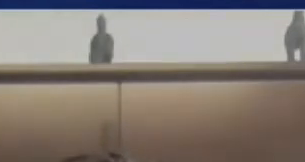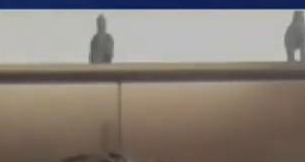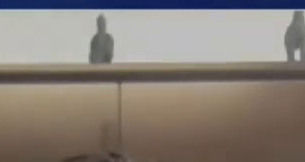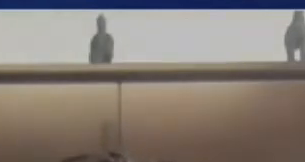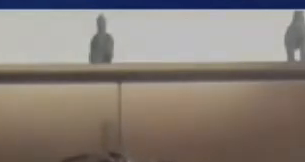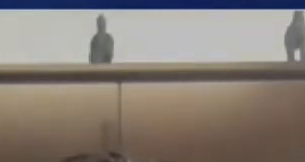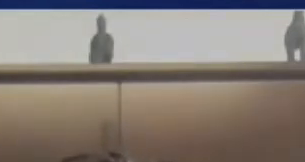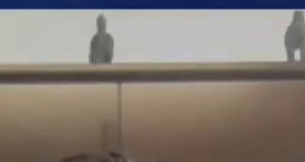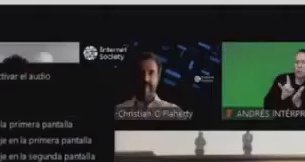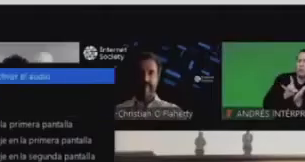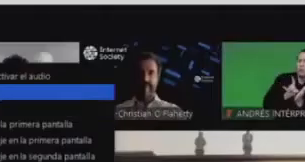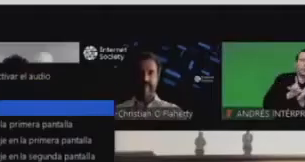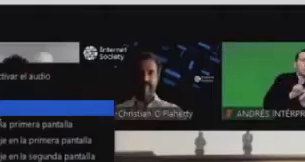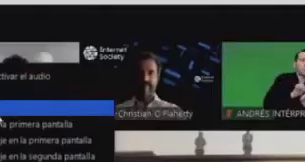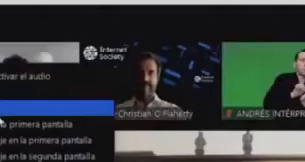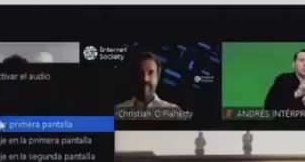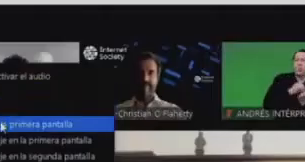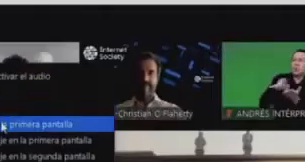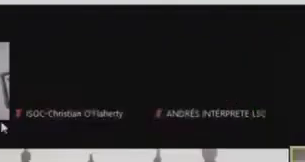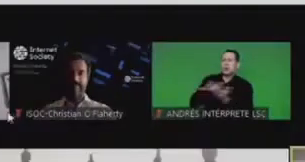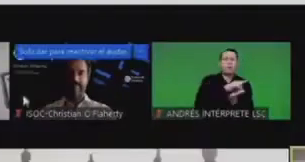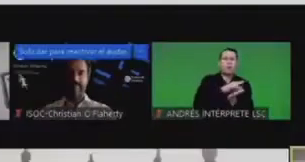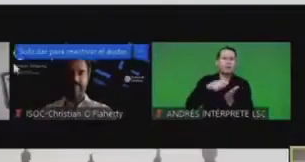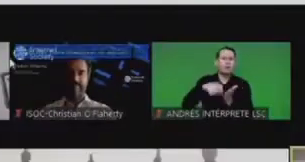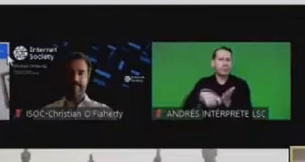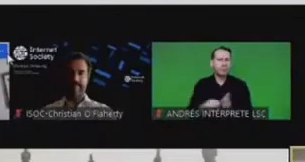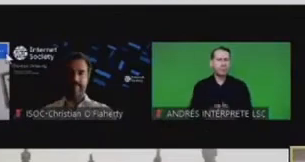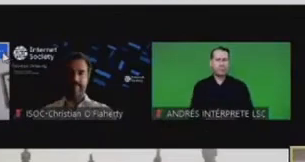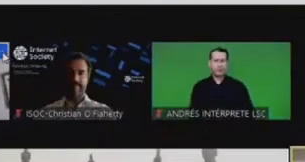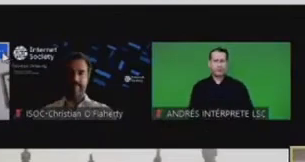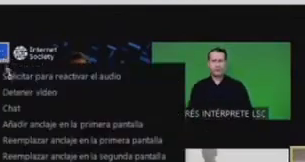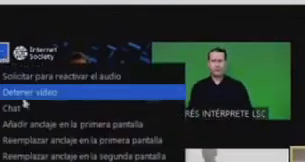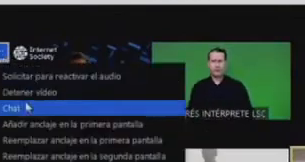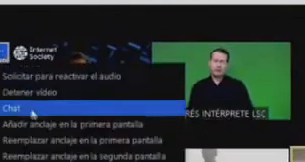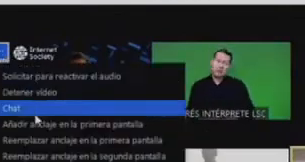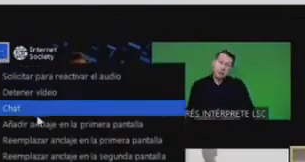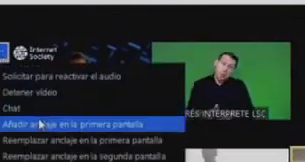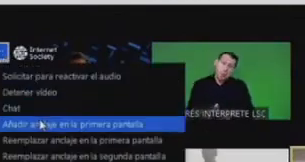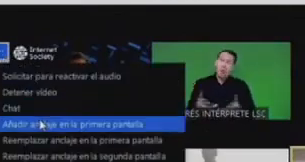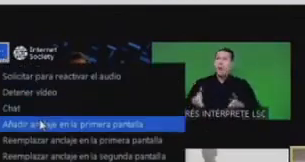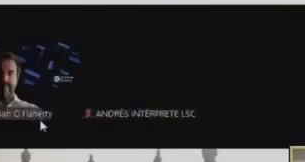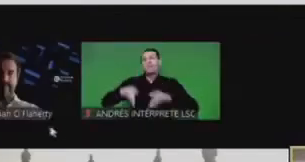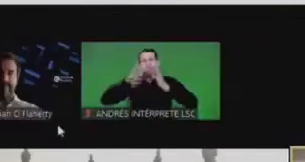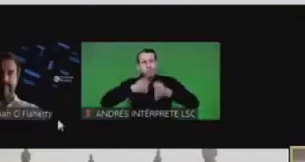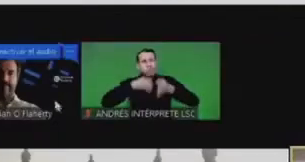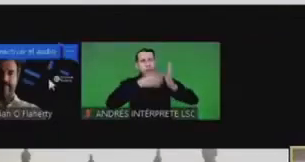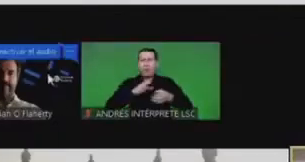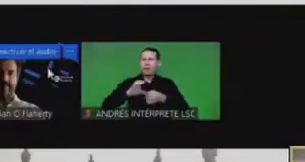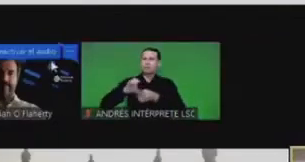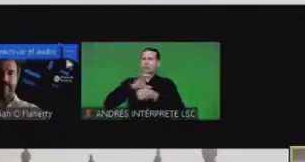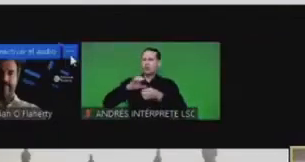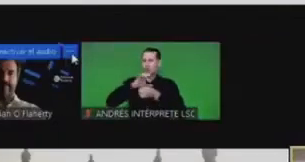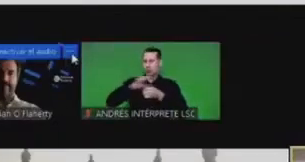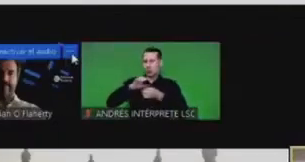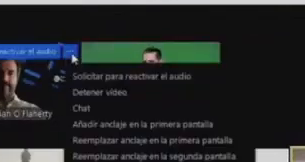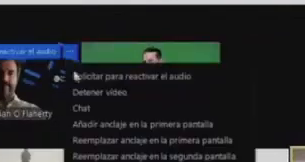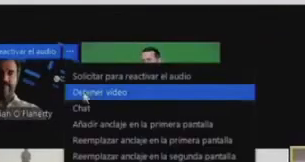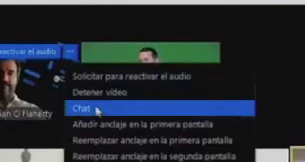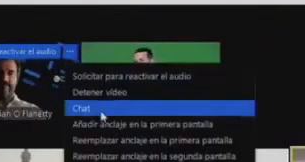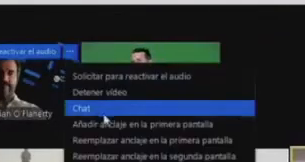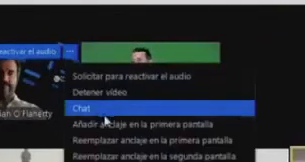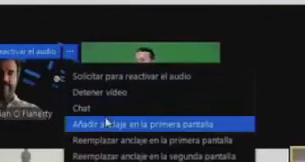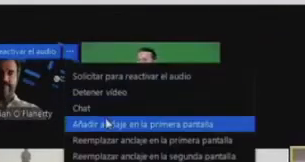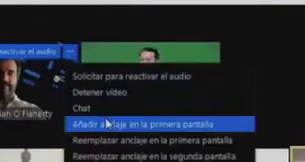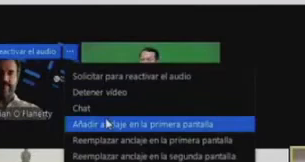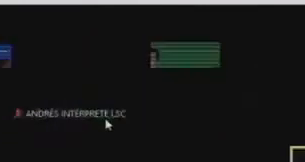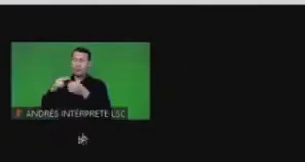tipo de conectividad de alta calidad para zonas urbanas y otro para zonas rurales. Simplemente debe ser calidad